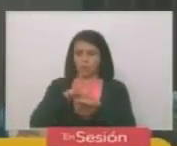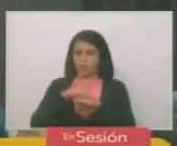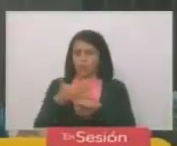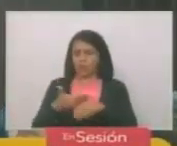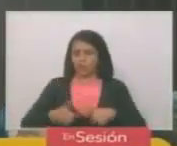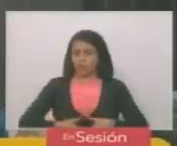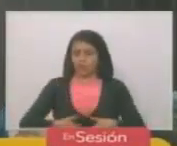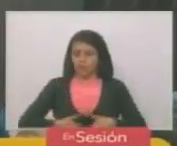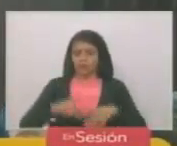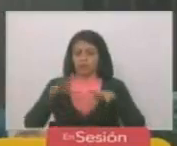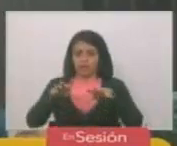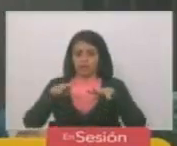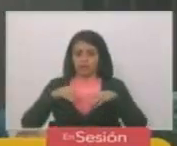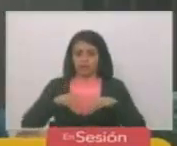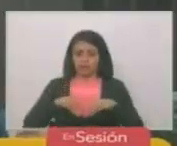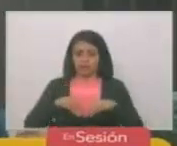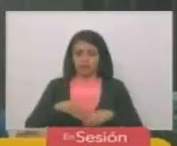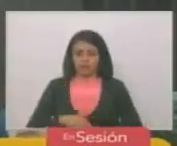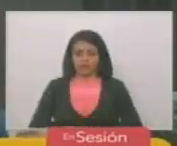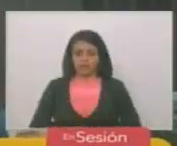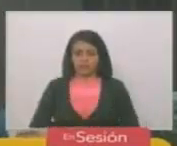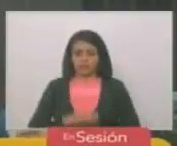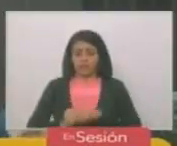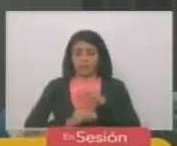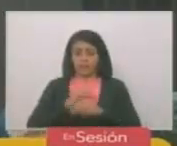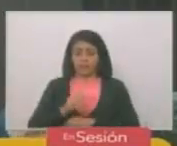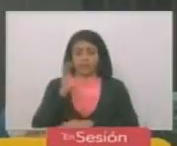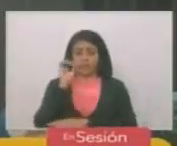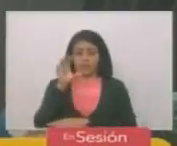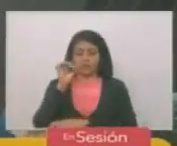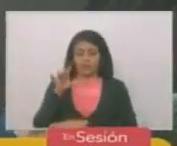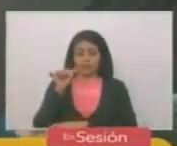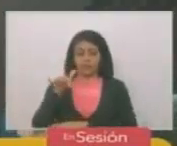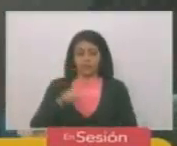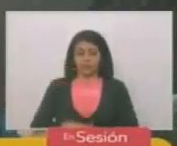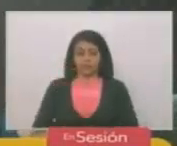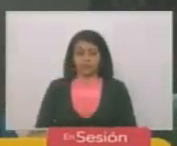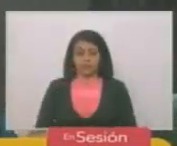en el reconocimiento que hizo esa asamblea parlamentaria